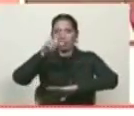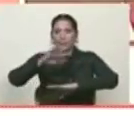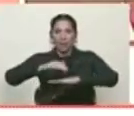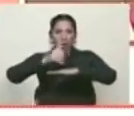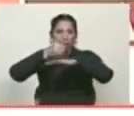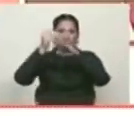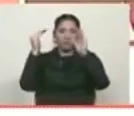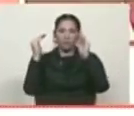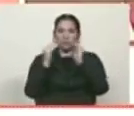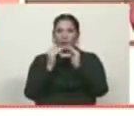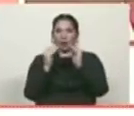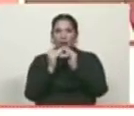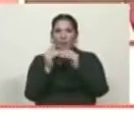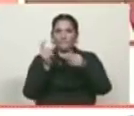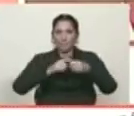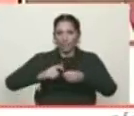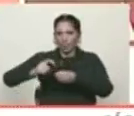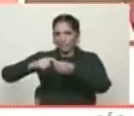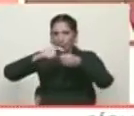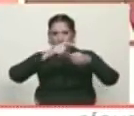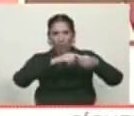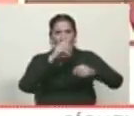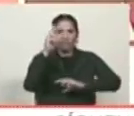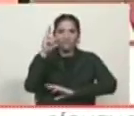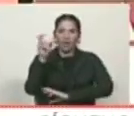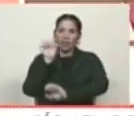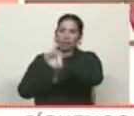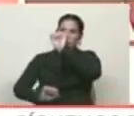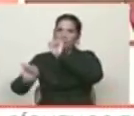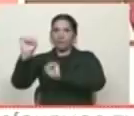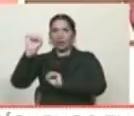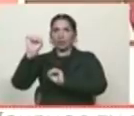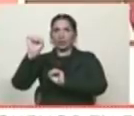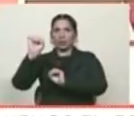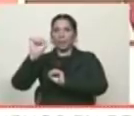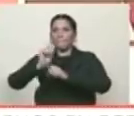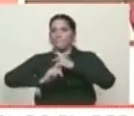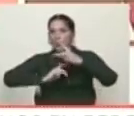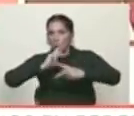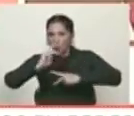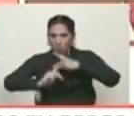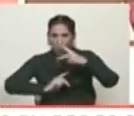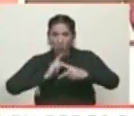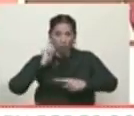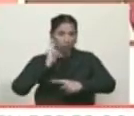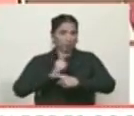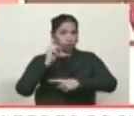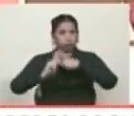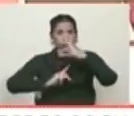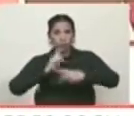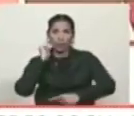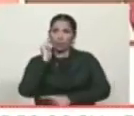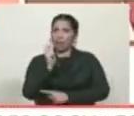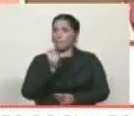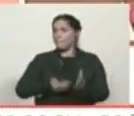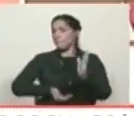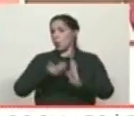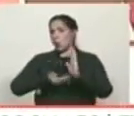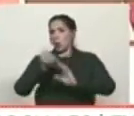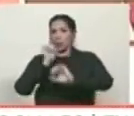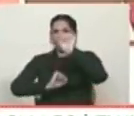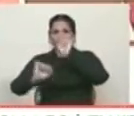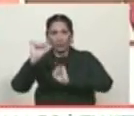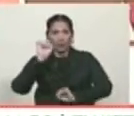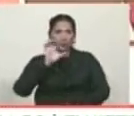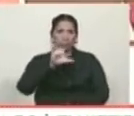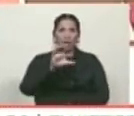hogar, a incorporarnos a los viernes de defensa y producción. La producción es tarea central de defensa de la patria